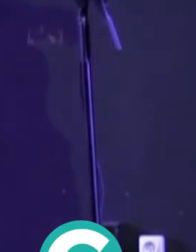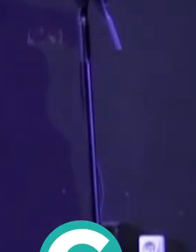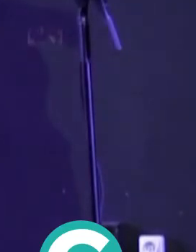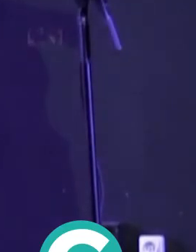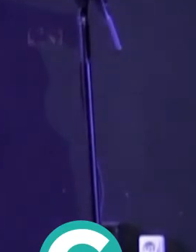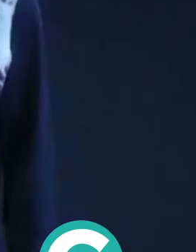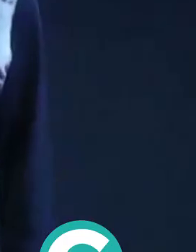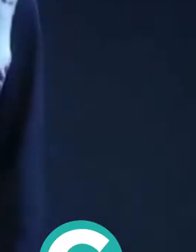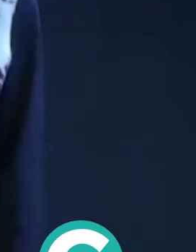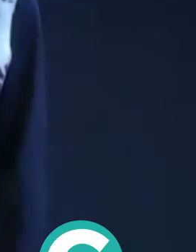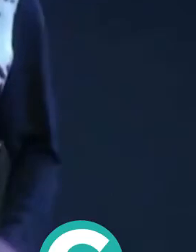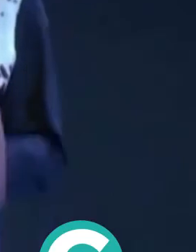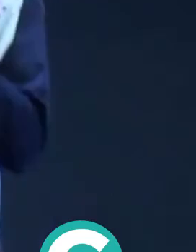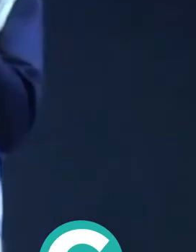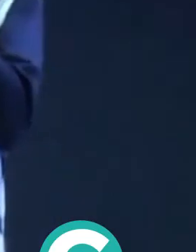alcancía.